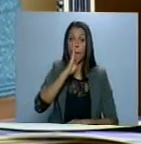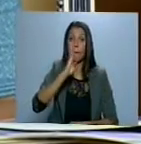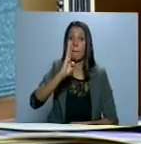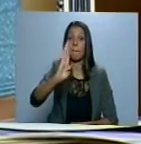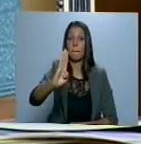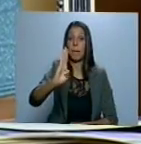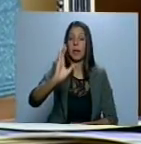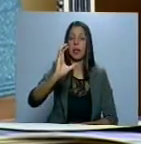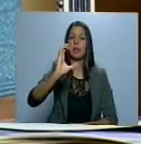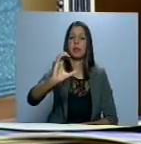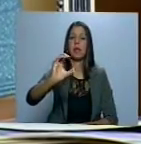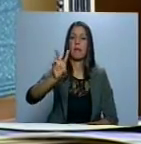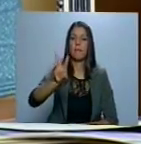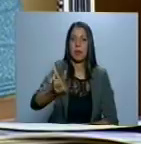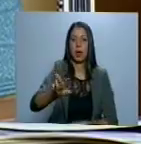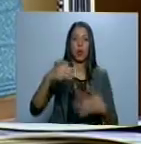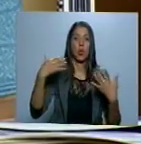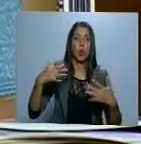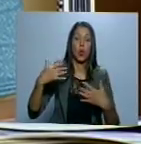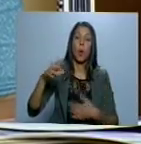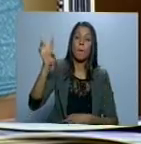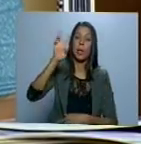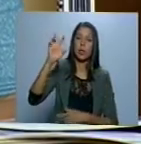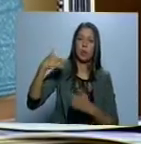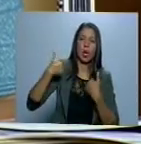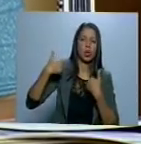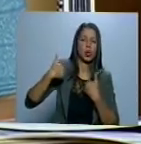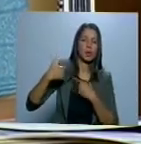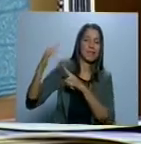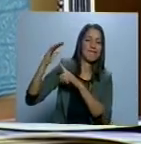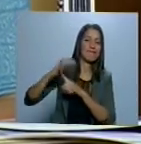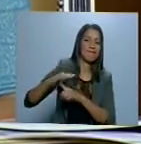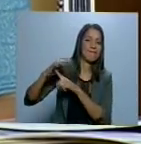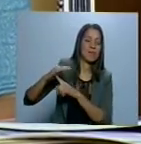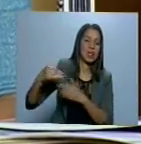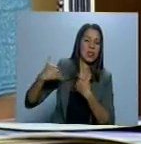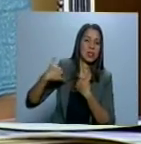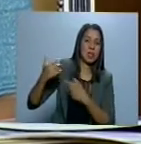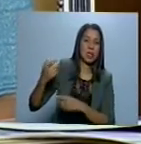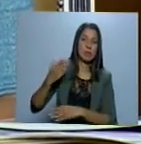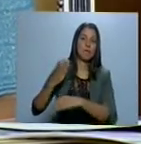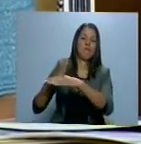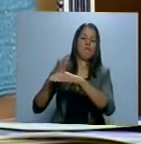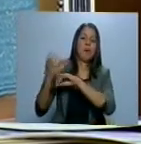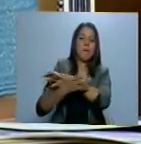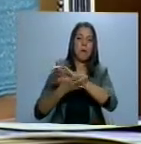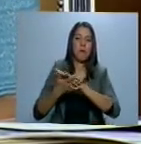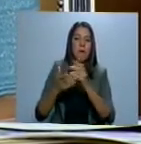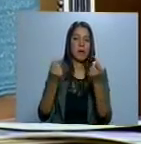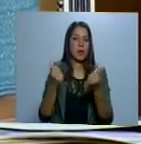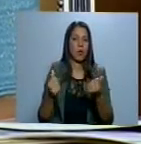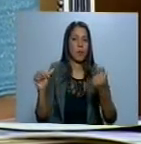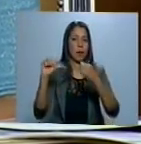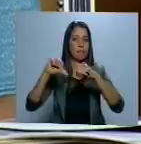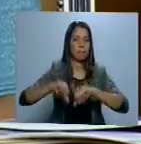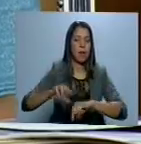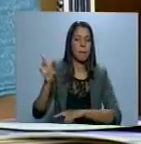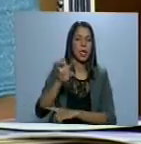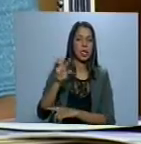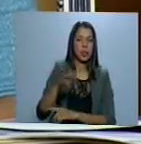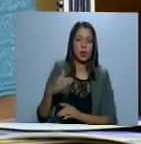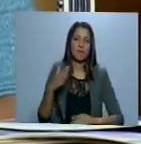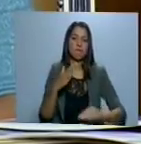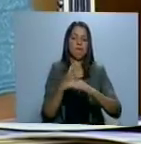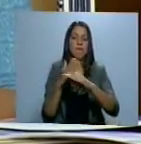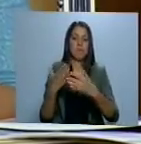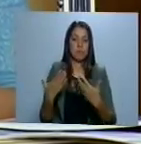bárbaras sanciones que hay contra nuestro país, que pretenden bloquear la política monetaria y cambiaria de